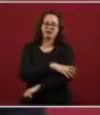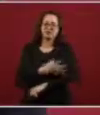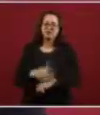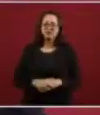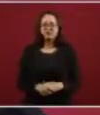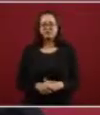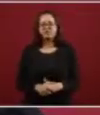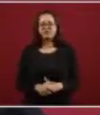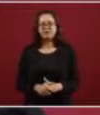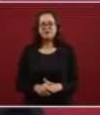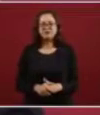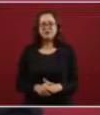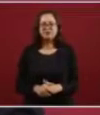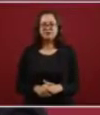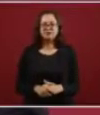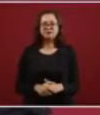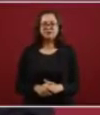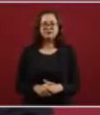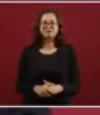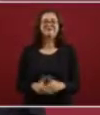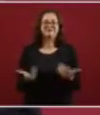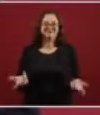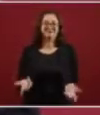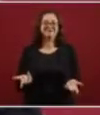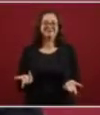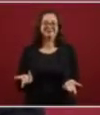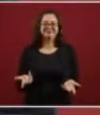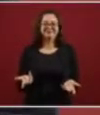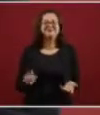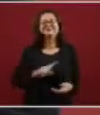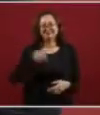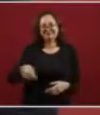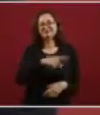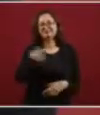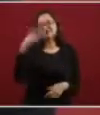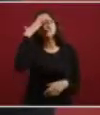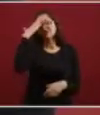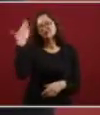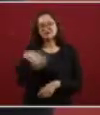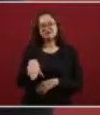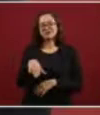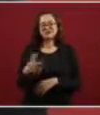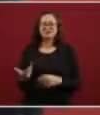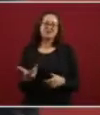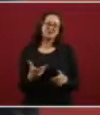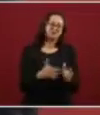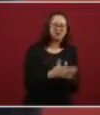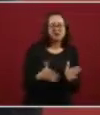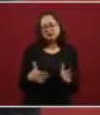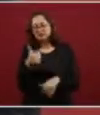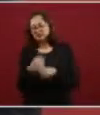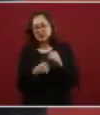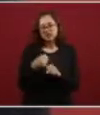Y luego, pues, ya saben qué pasó, algunos sexenios menos, otros